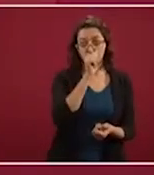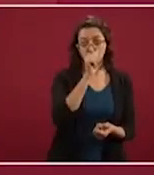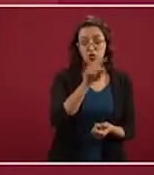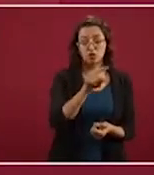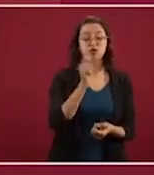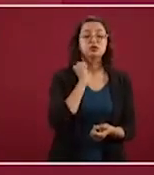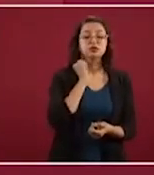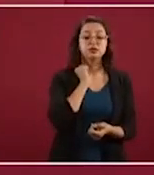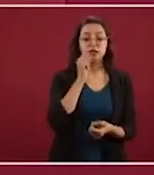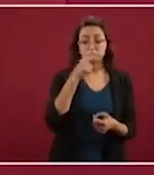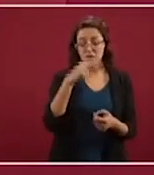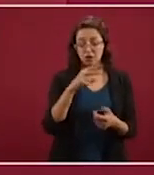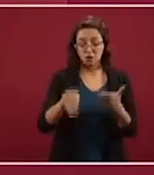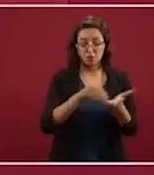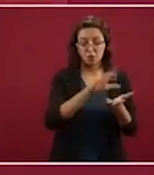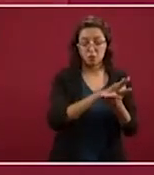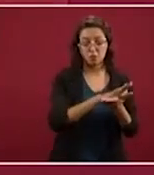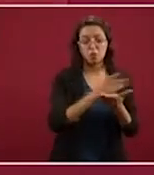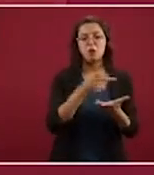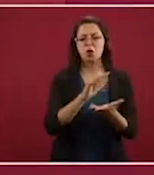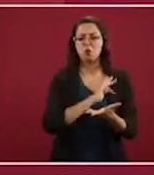Senado mexicano.